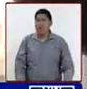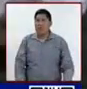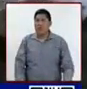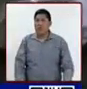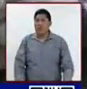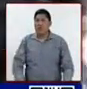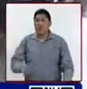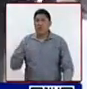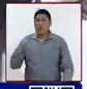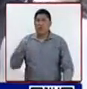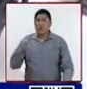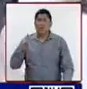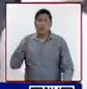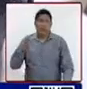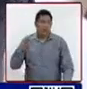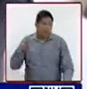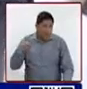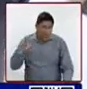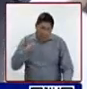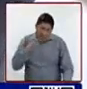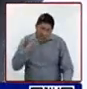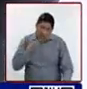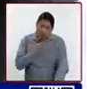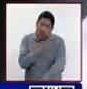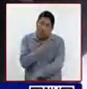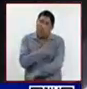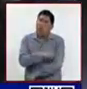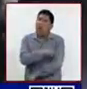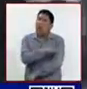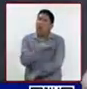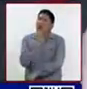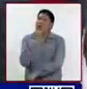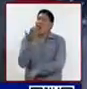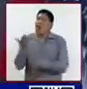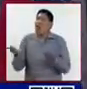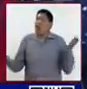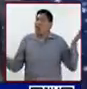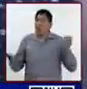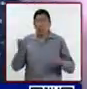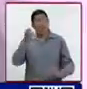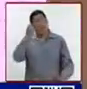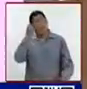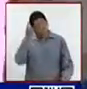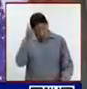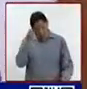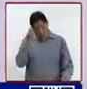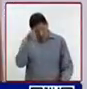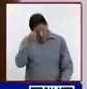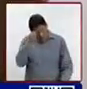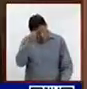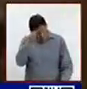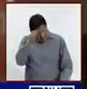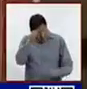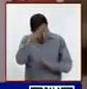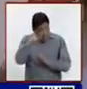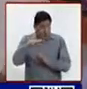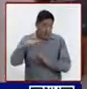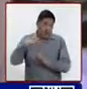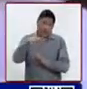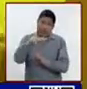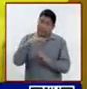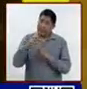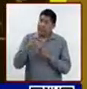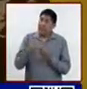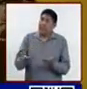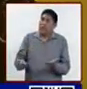Alanis está escondido acá en el hospital. Exactamente. Sí, es bueno, entendemos todo el panorama que está pasando a toda la